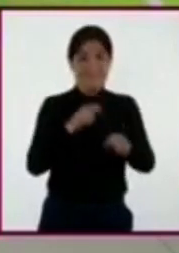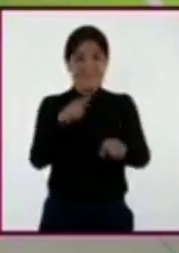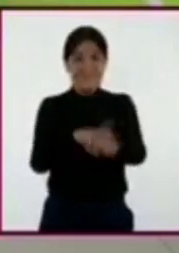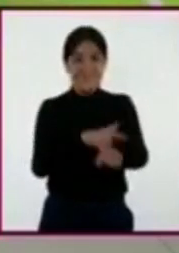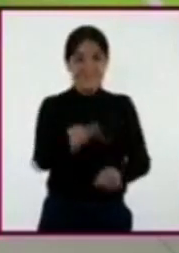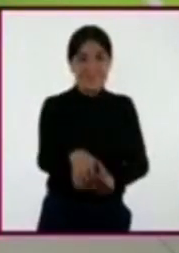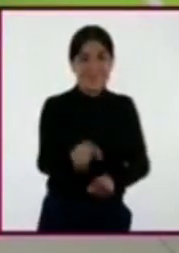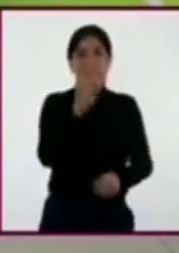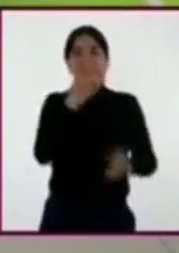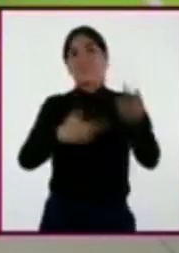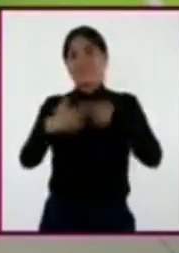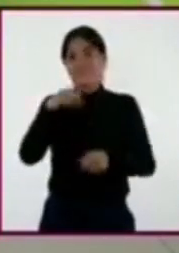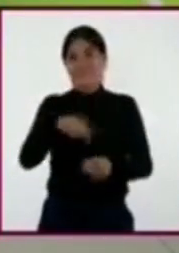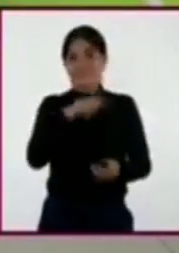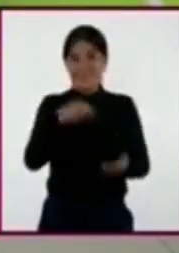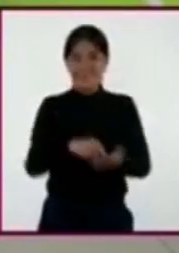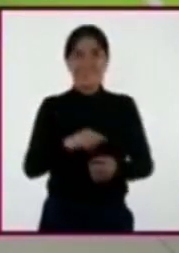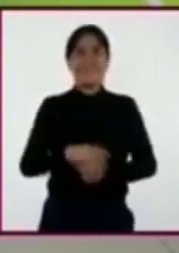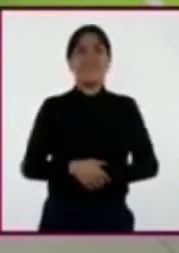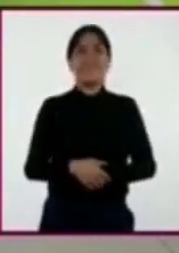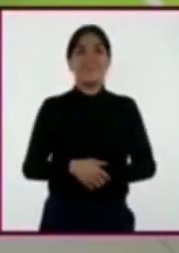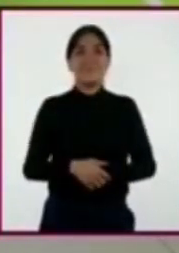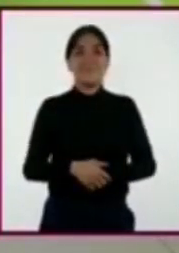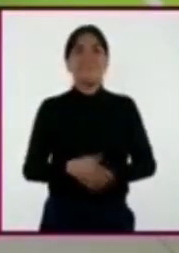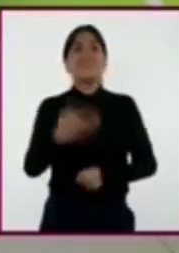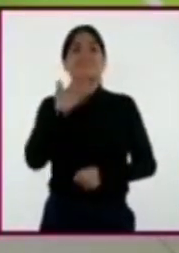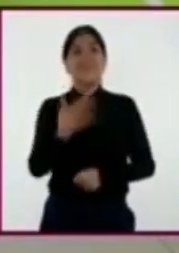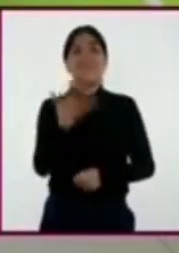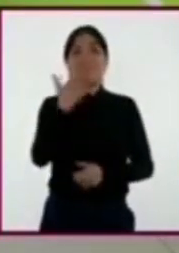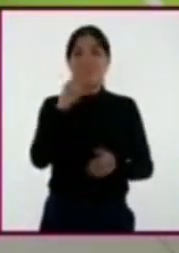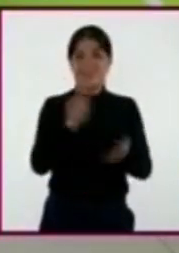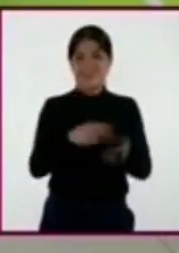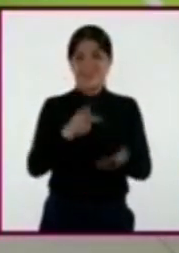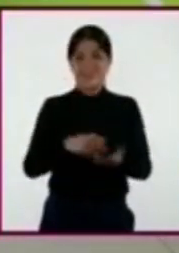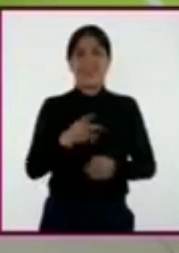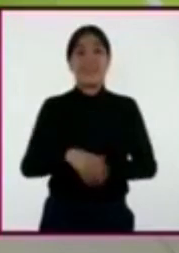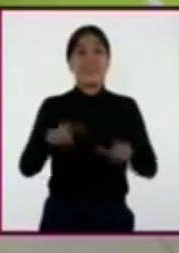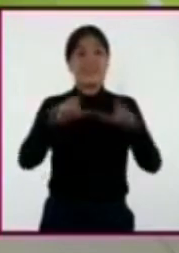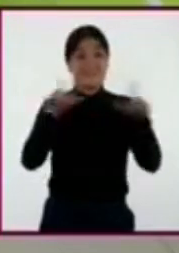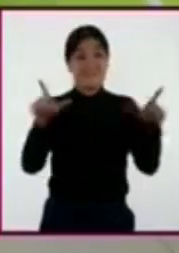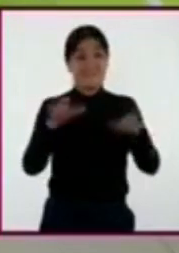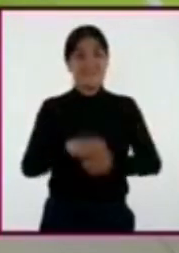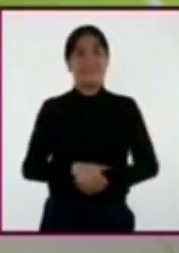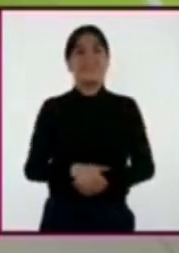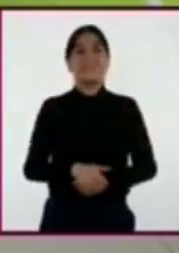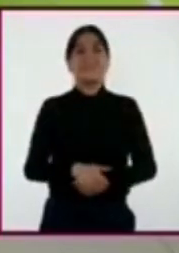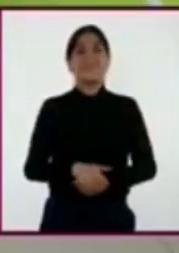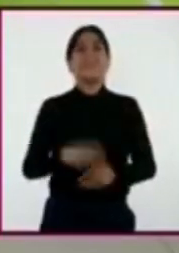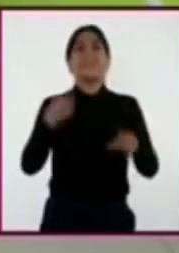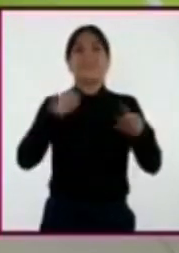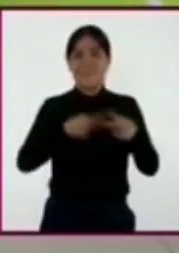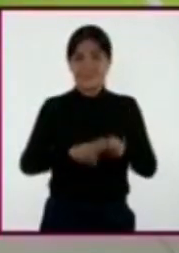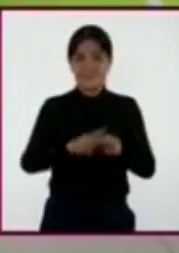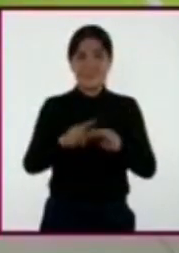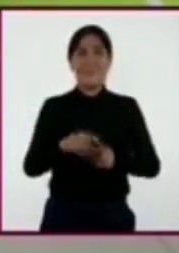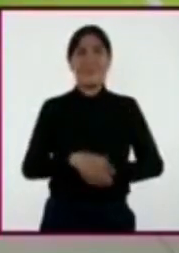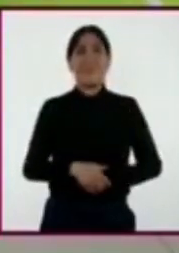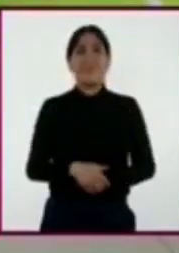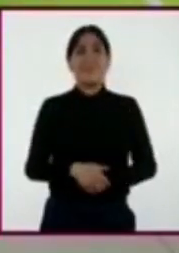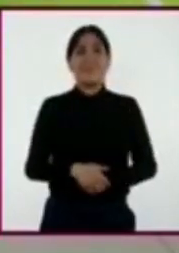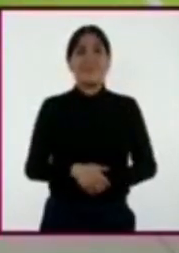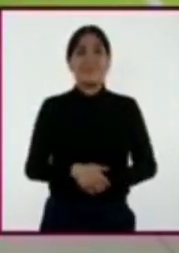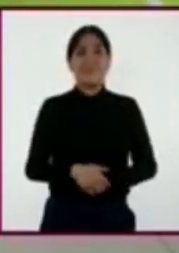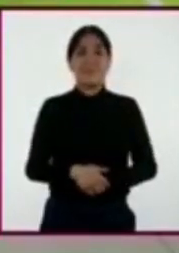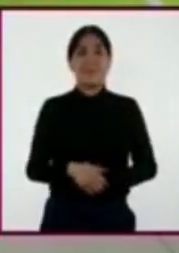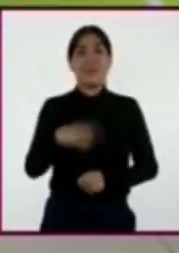y regresas a tu lugar. Muy bien. Lo vamos a hacer 5 veces. ¿Están listos? Sí. Comenzamos. Sí,